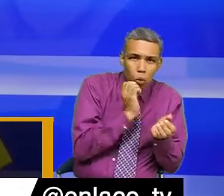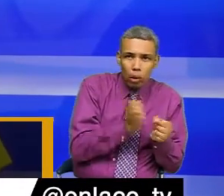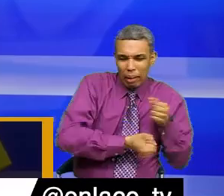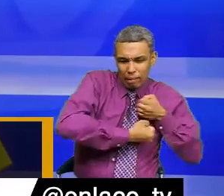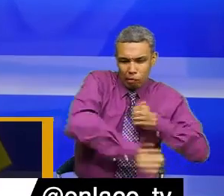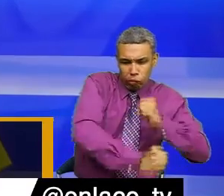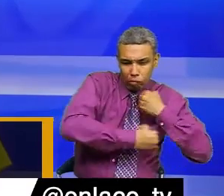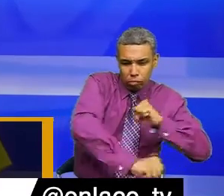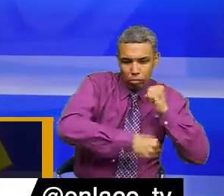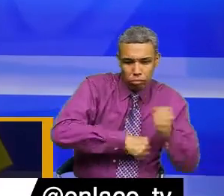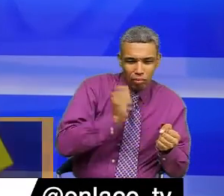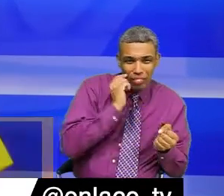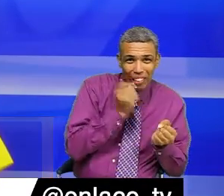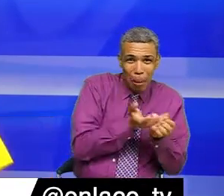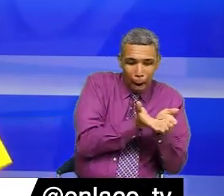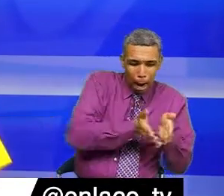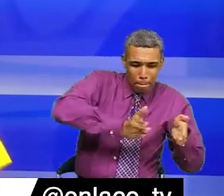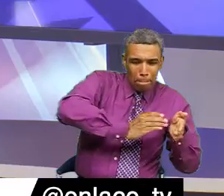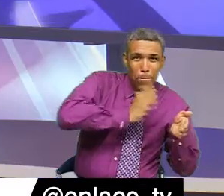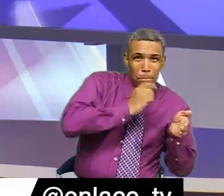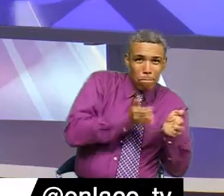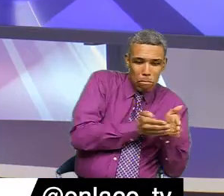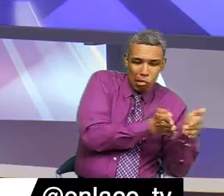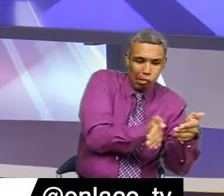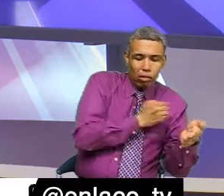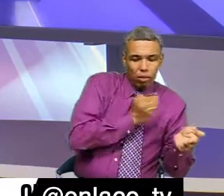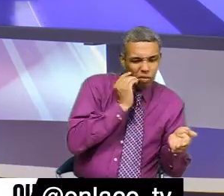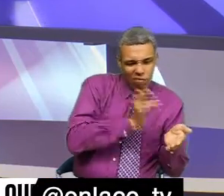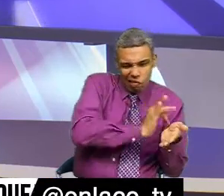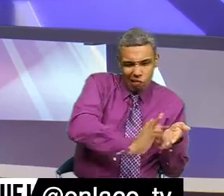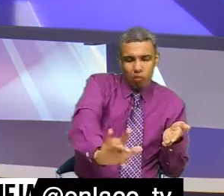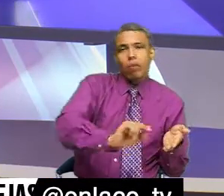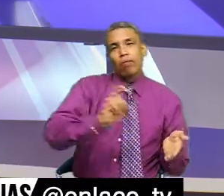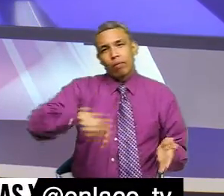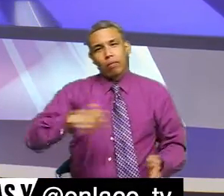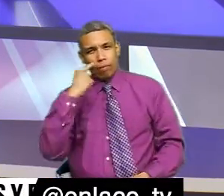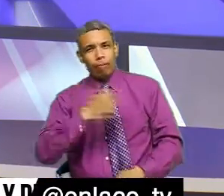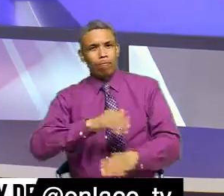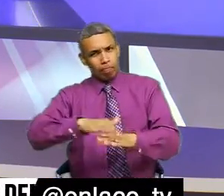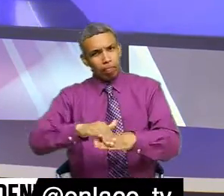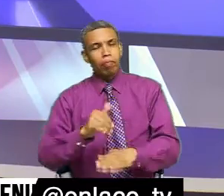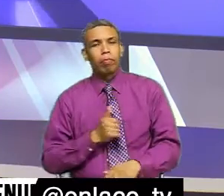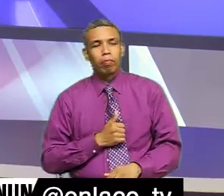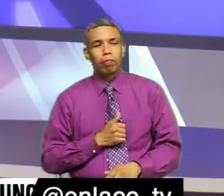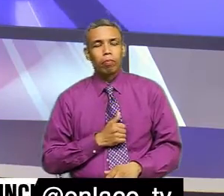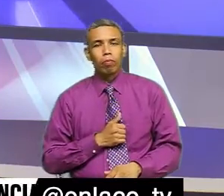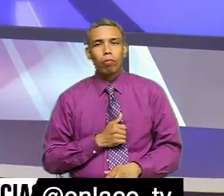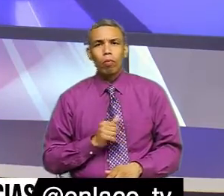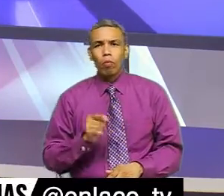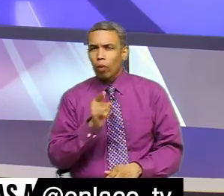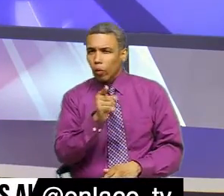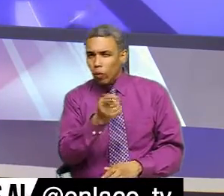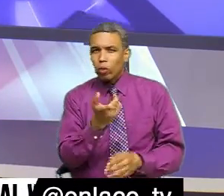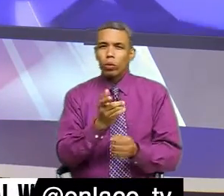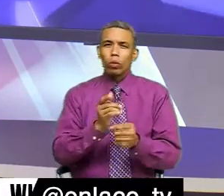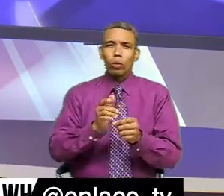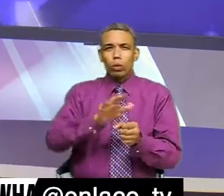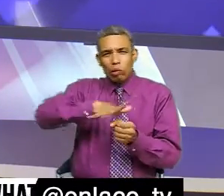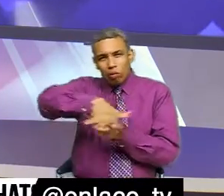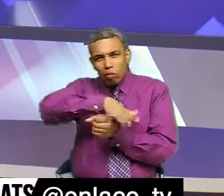más inundaciones. Y a propósito, secretario, de este tema de las basuras, en donde ustedes han sido bastante reiterativos como autoridad ambiental, que por esto